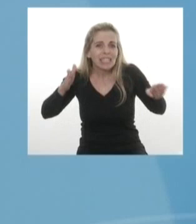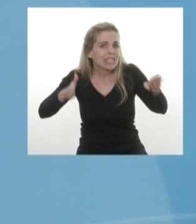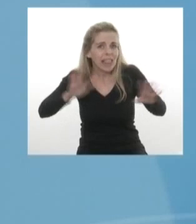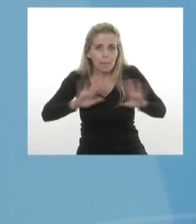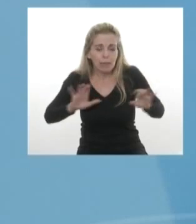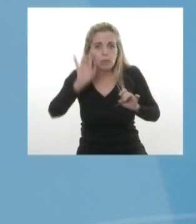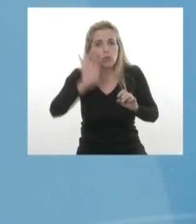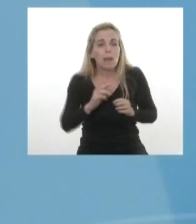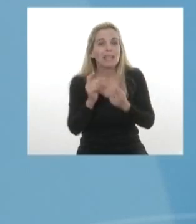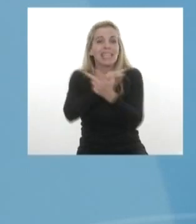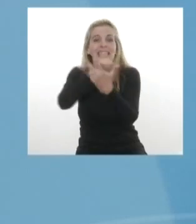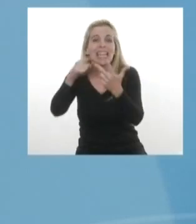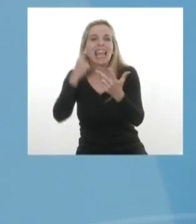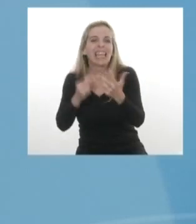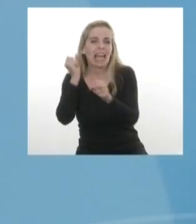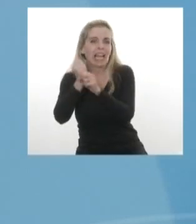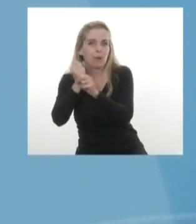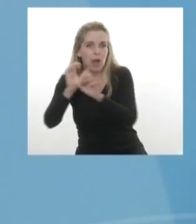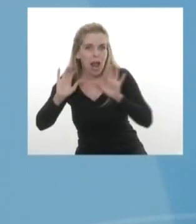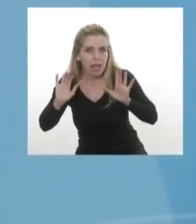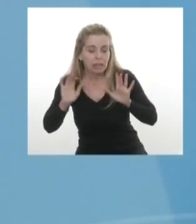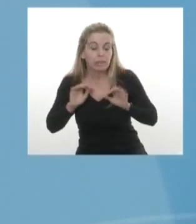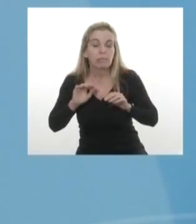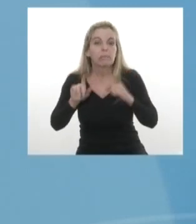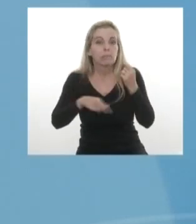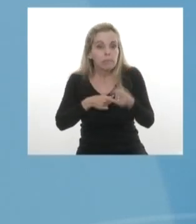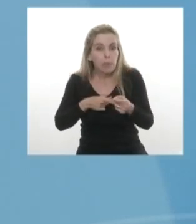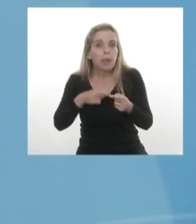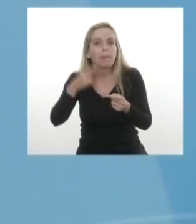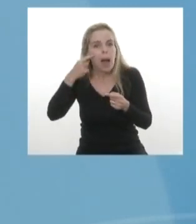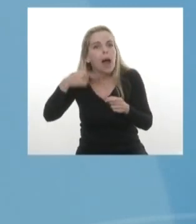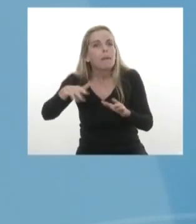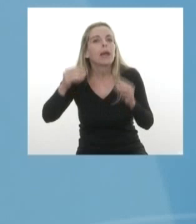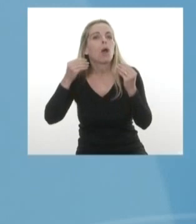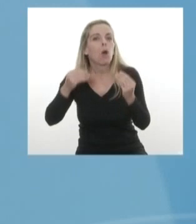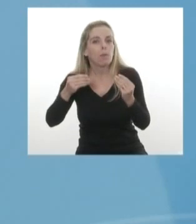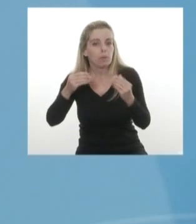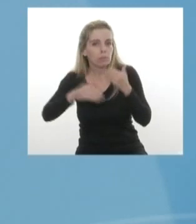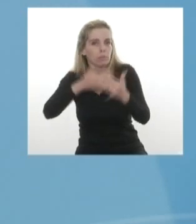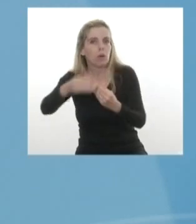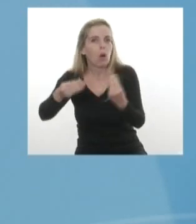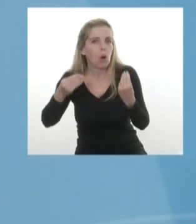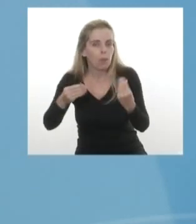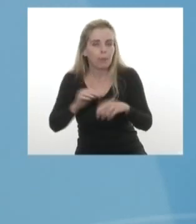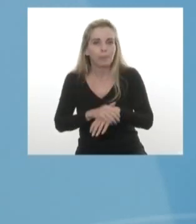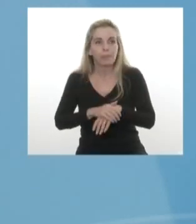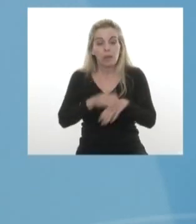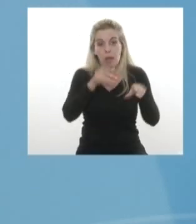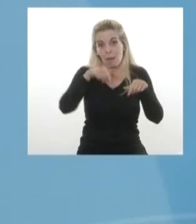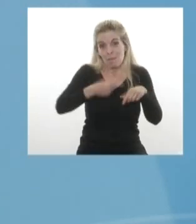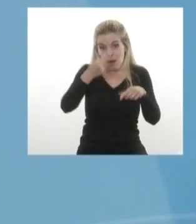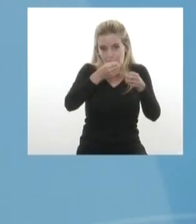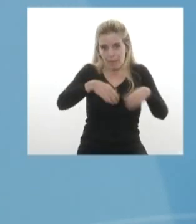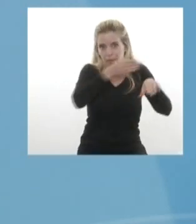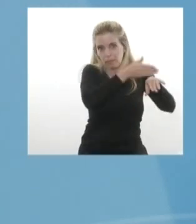3 días hábiles. Después seguiremos el siguiente cronograma. Terminados estos 9